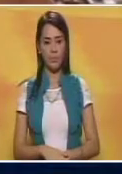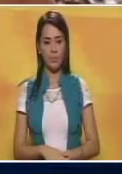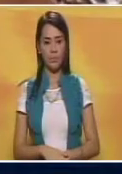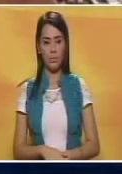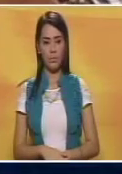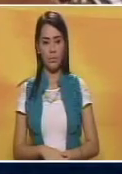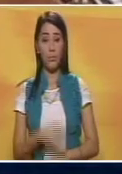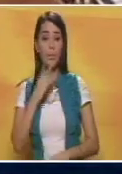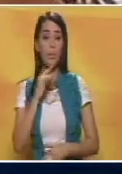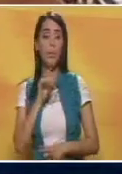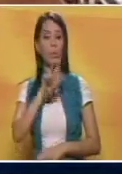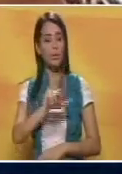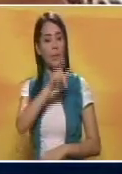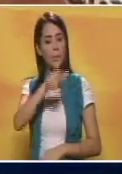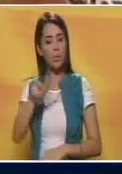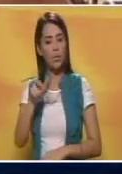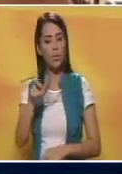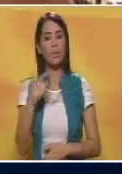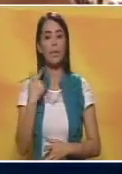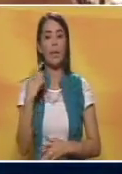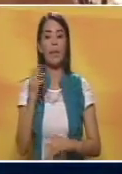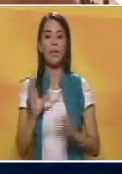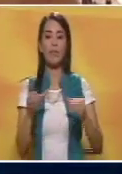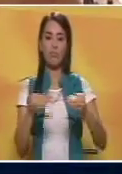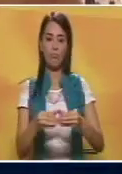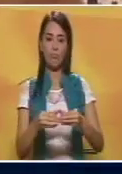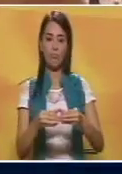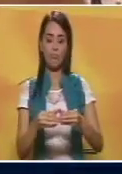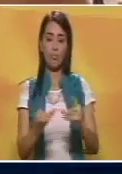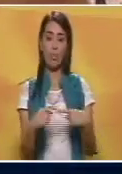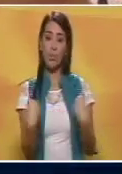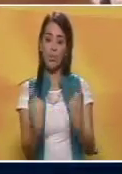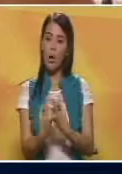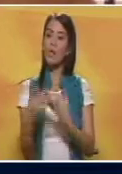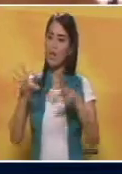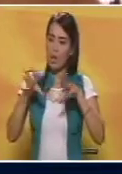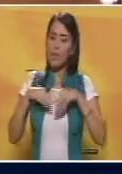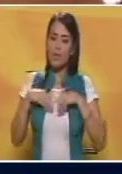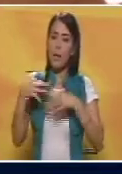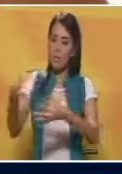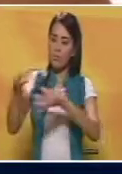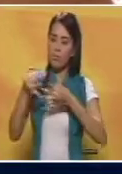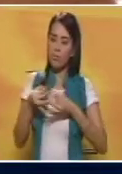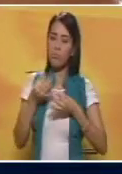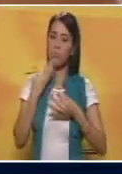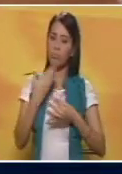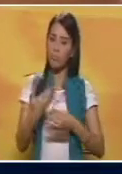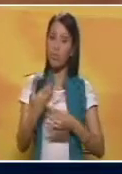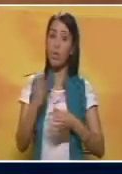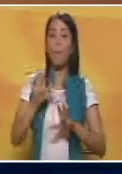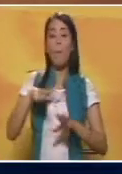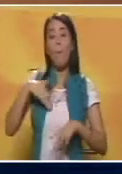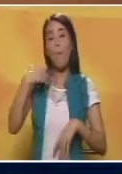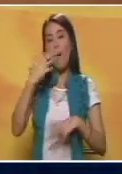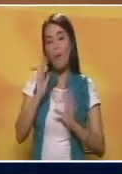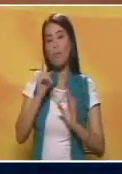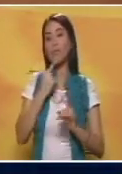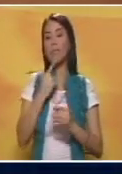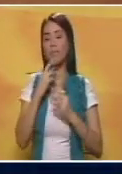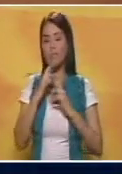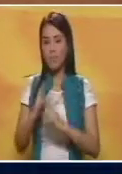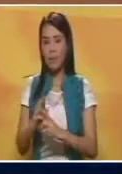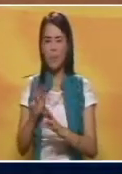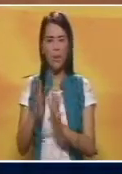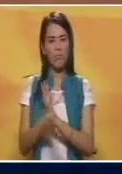tres de los cinco magistrados que integran la segunda sala del supremo acepten el pedido el jefe de estado podría responder en